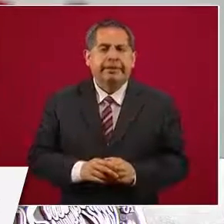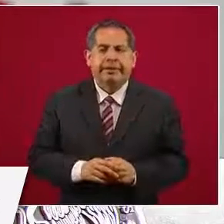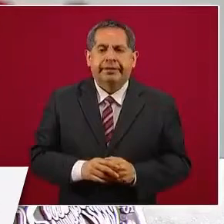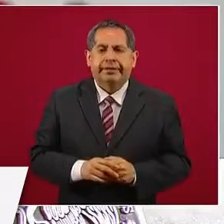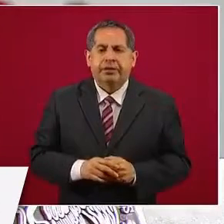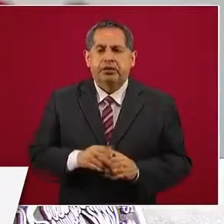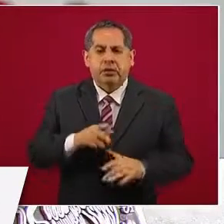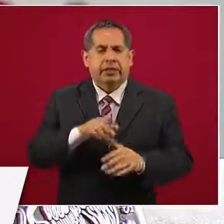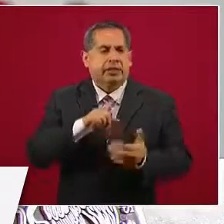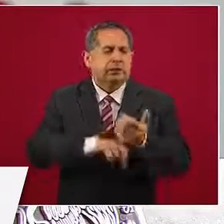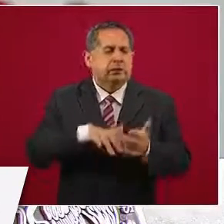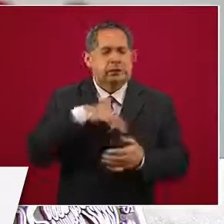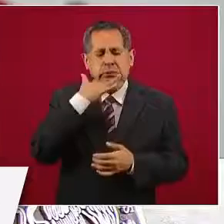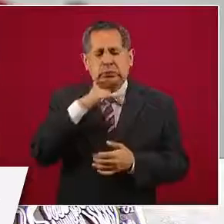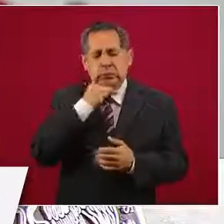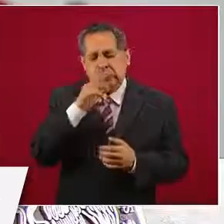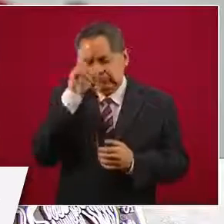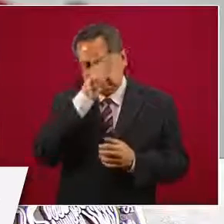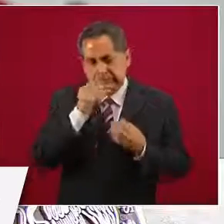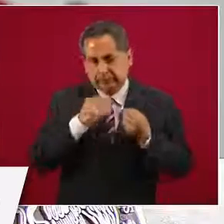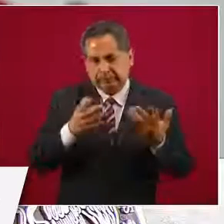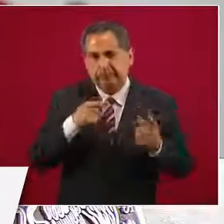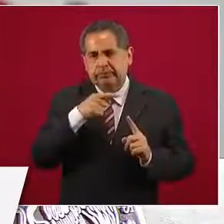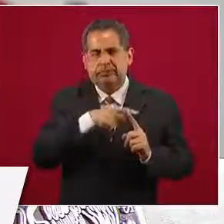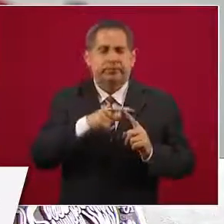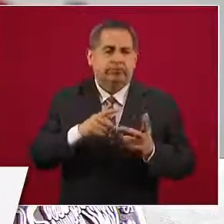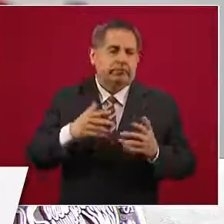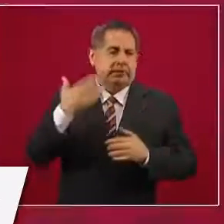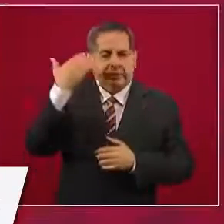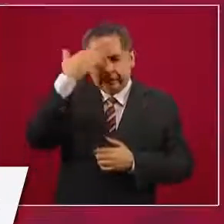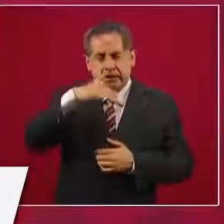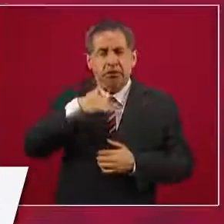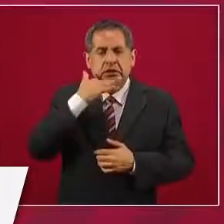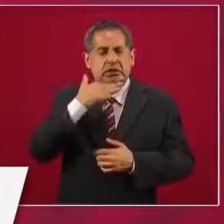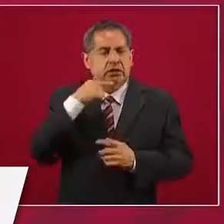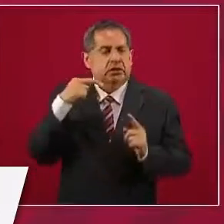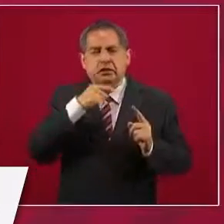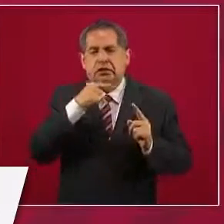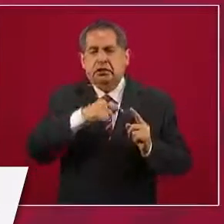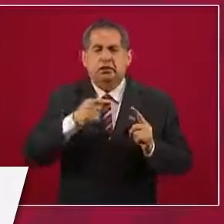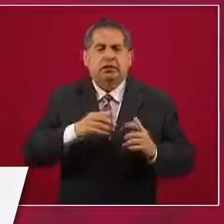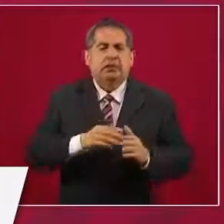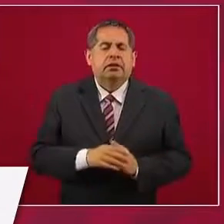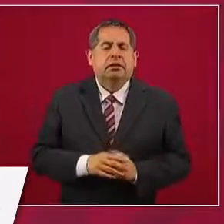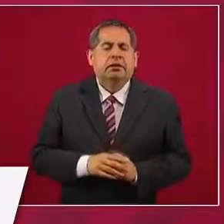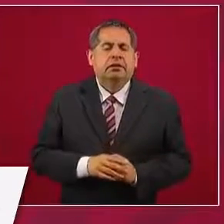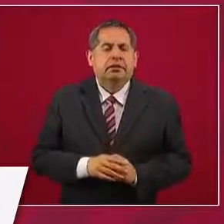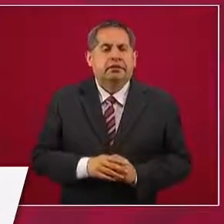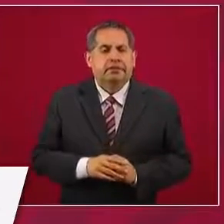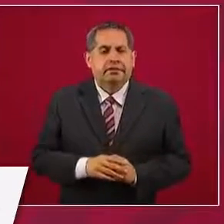de la corrupción. Uno, de la corrupción de